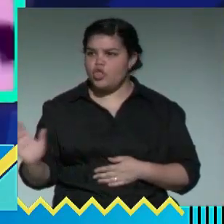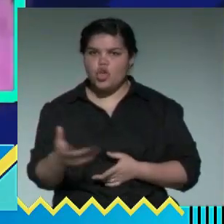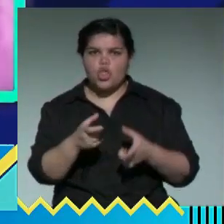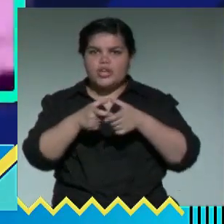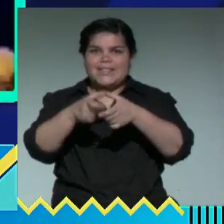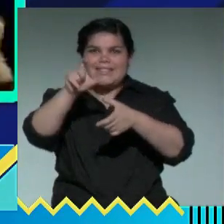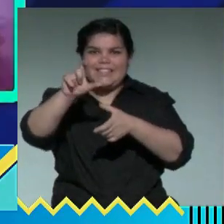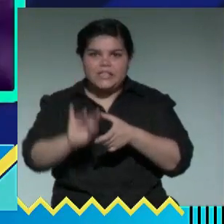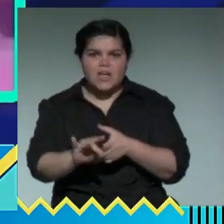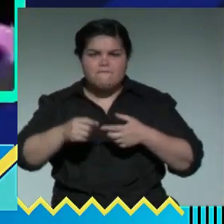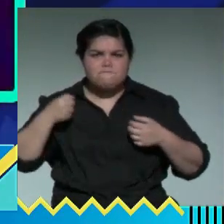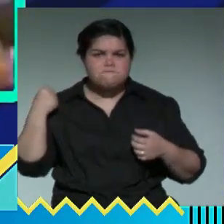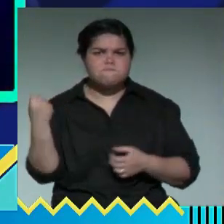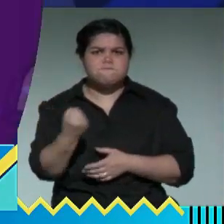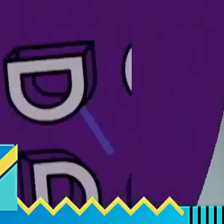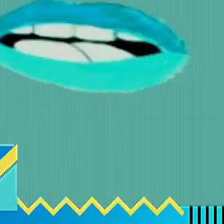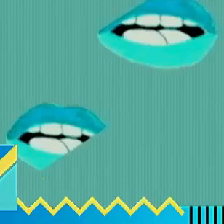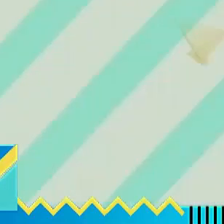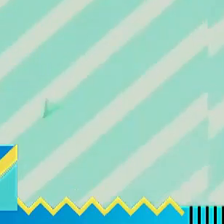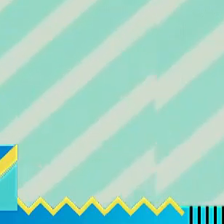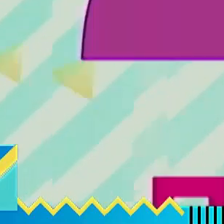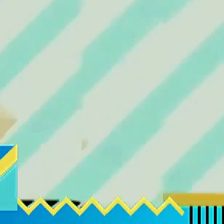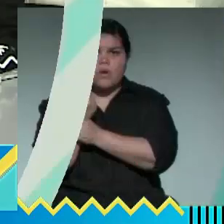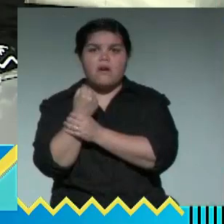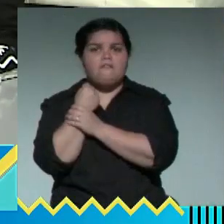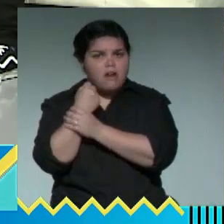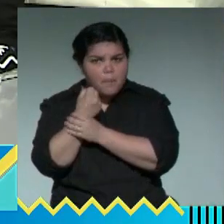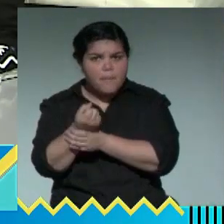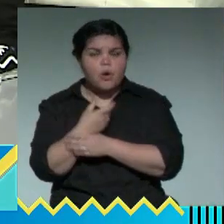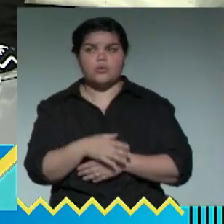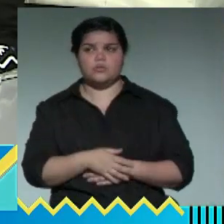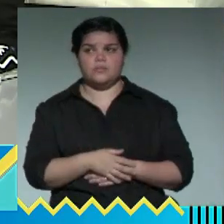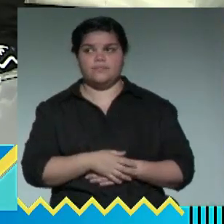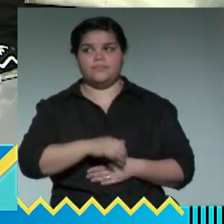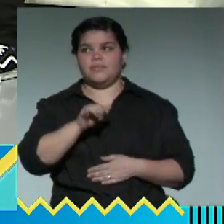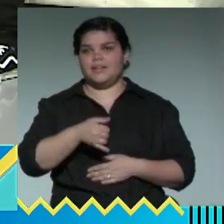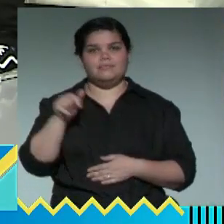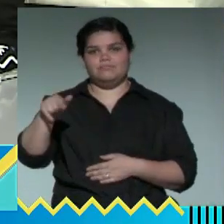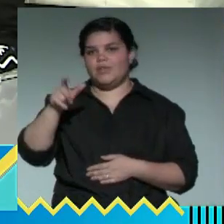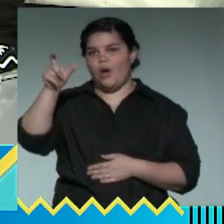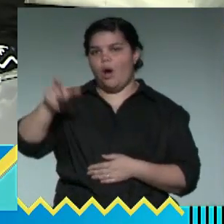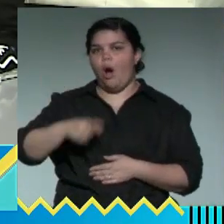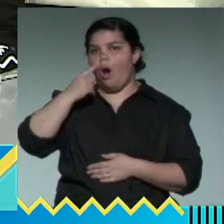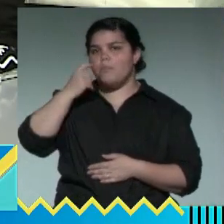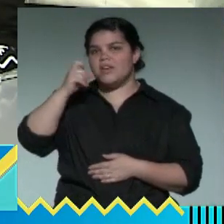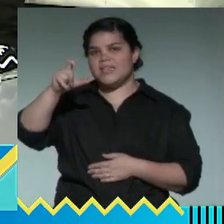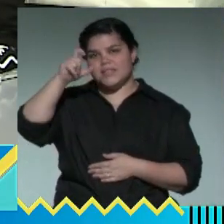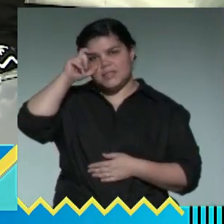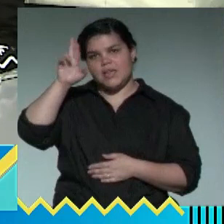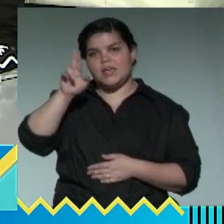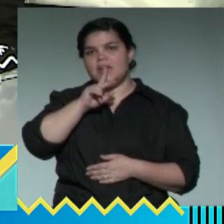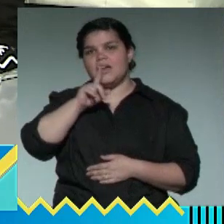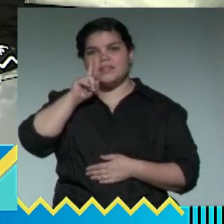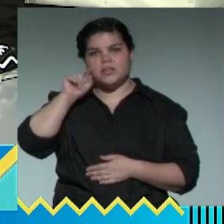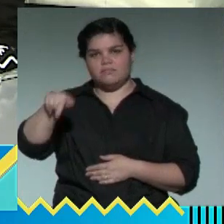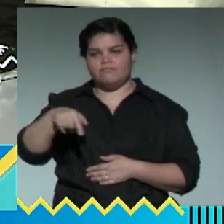discos. Cada disco mejor, uno mejor que otro. Y digamos. Cambiando. La cabeza increíble. De Cerati, impresionante. La cabeza de Cerati. Hay una grabación